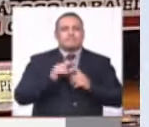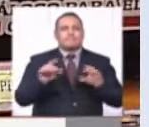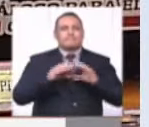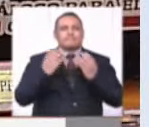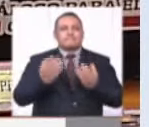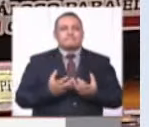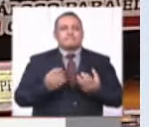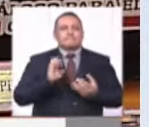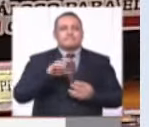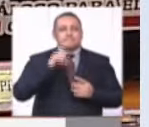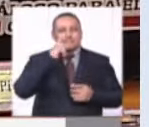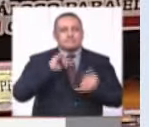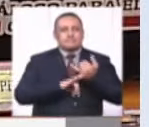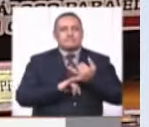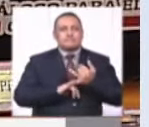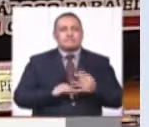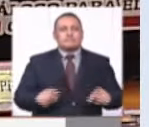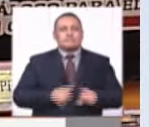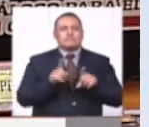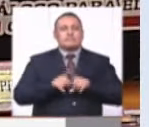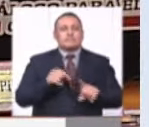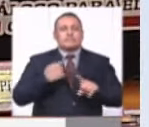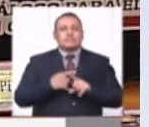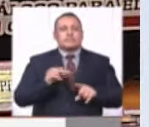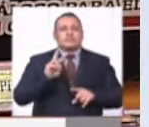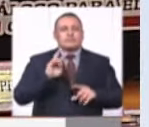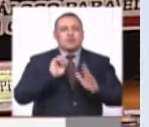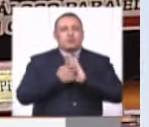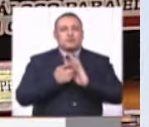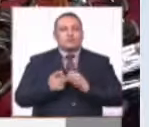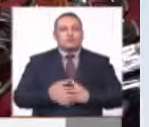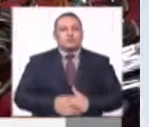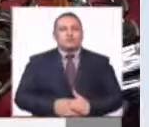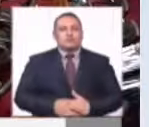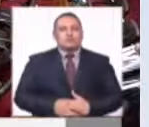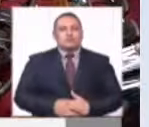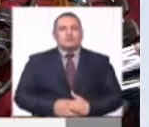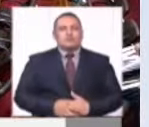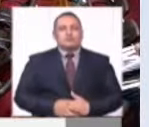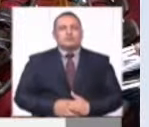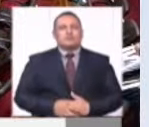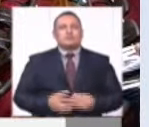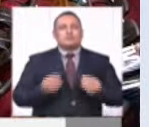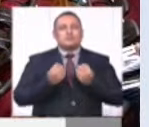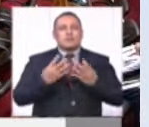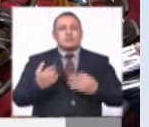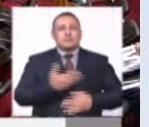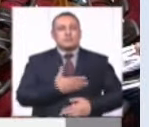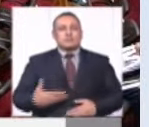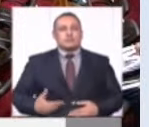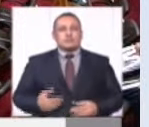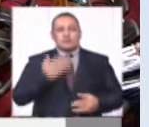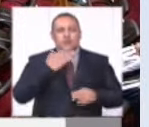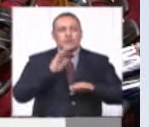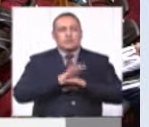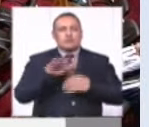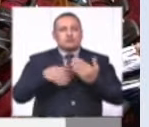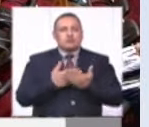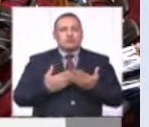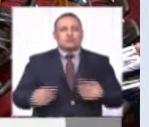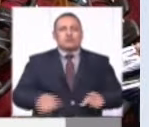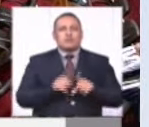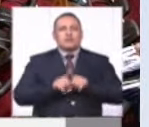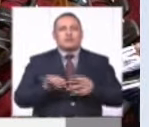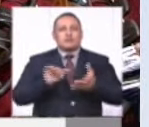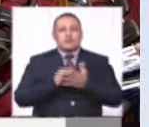congresista Elías Varas Meléndez, por 2 minutos y medio. Bien, presidente, muy buenas tardes a todos los colegas